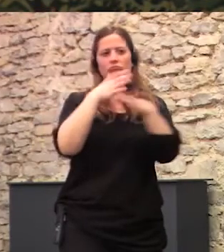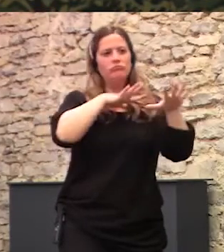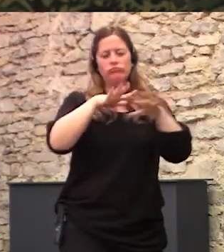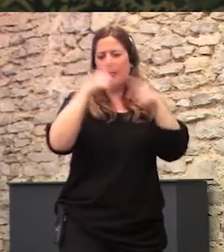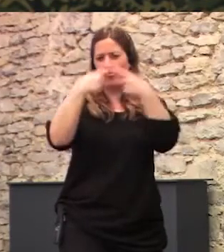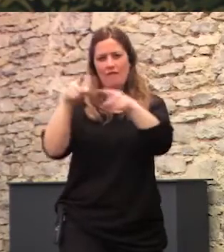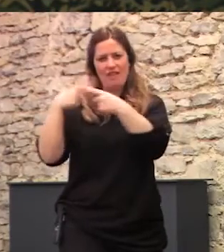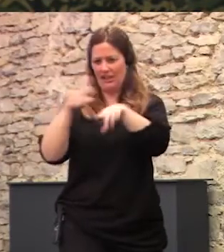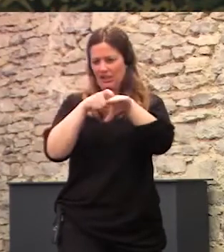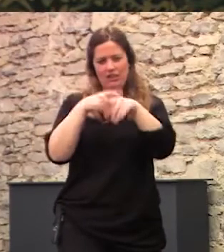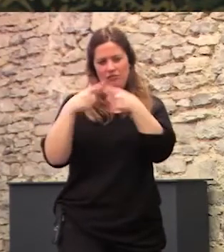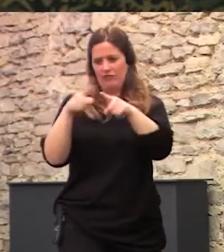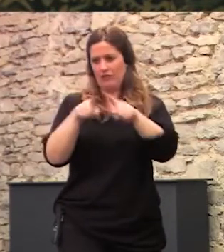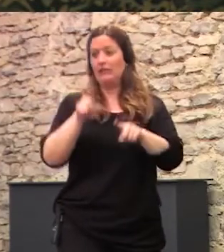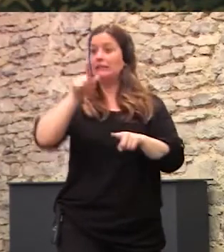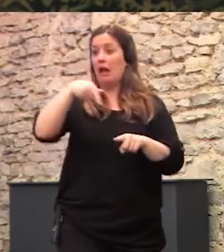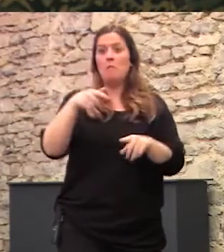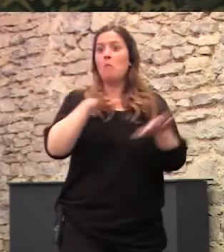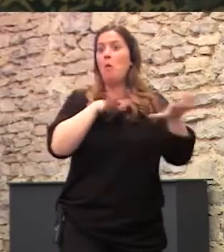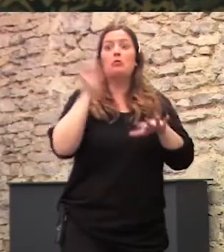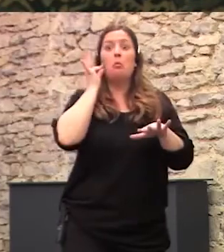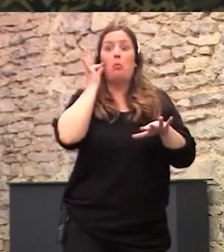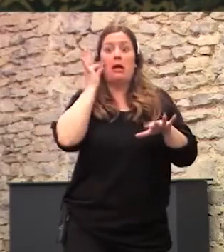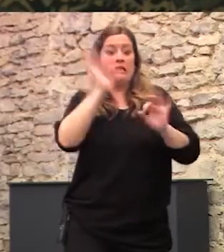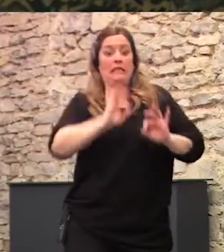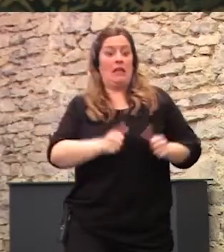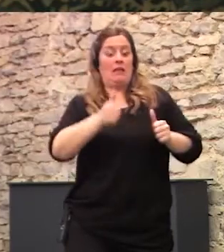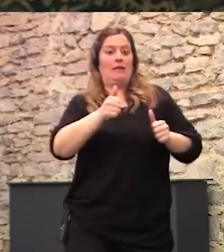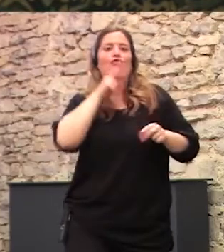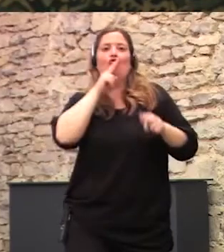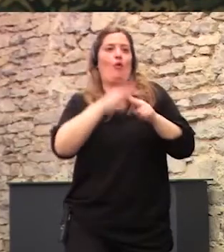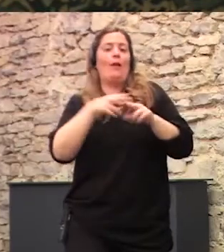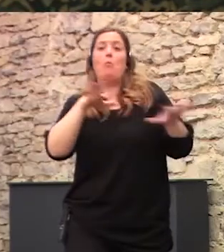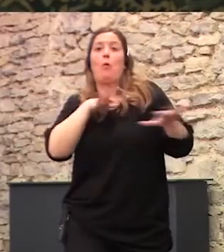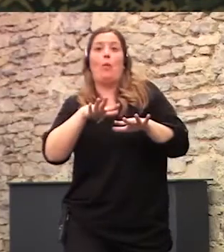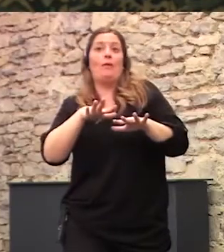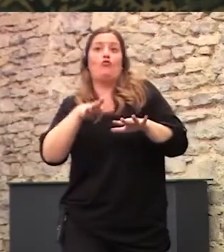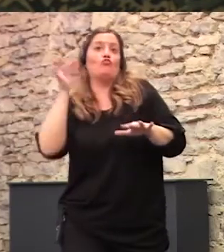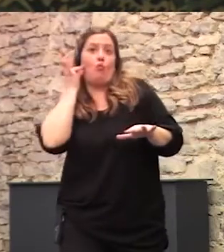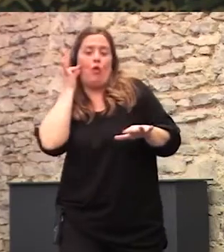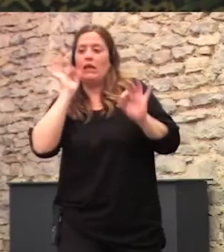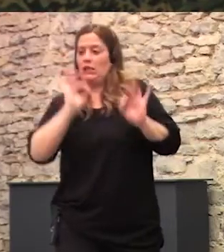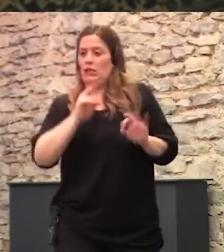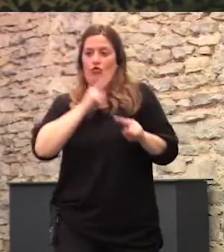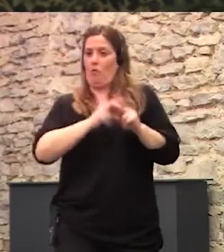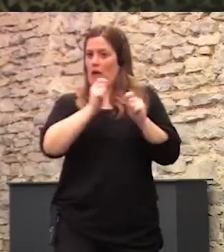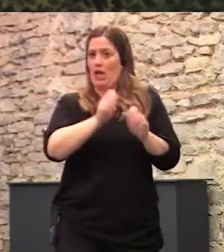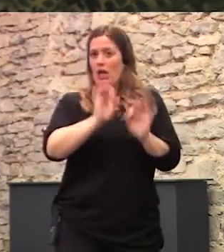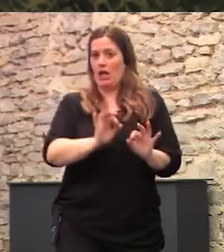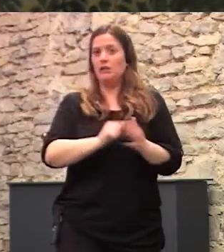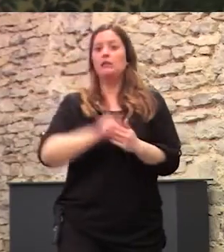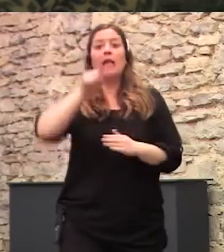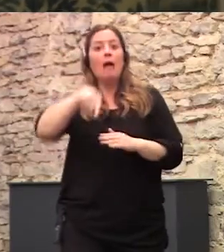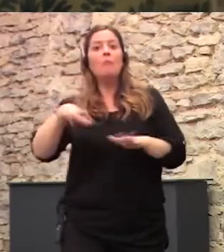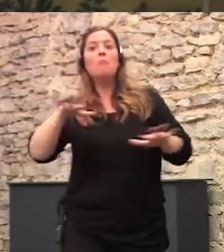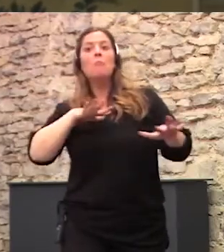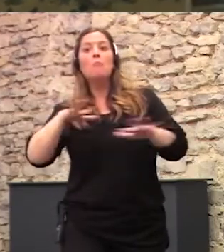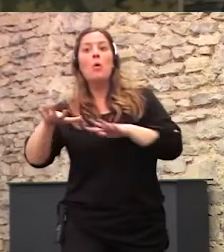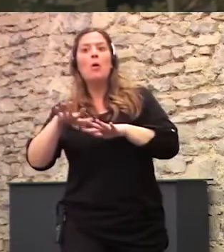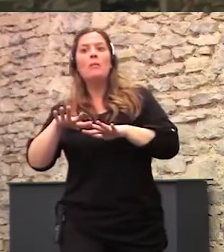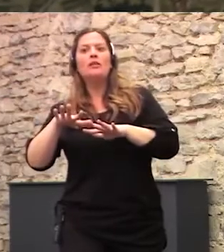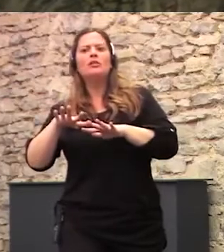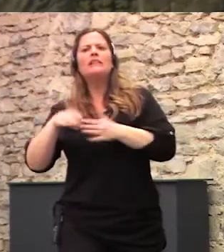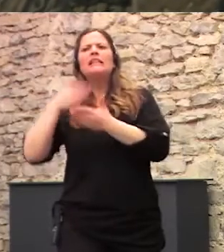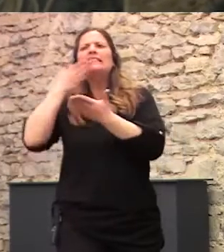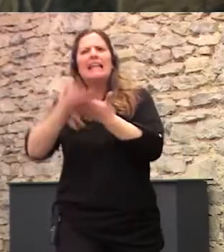Hay movimientos de mujeres sin más que se llaman movimientos de mujeres. Hay movimientos que se reivindican del feminismo,